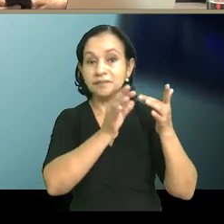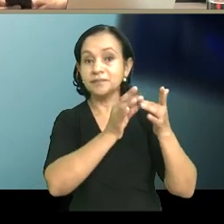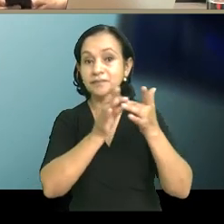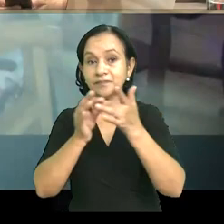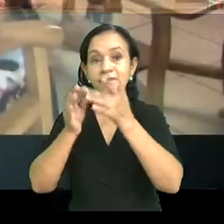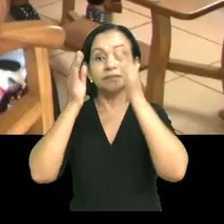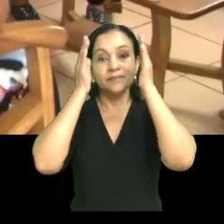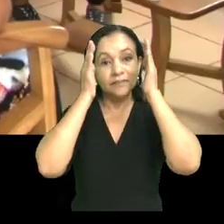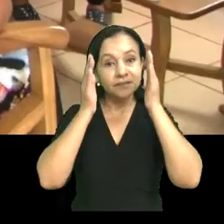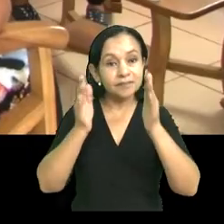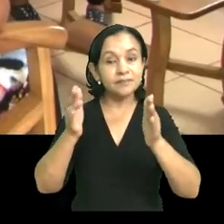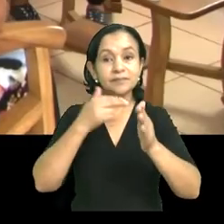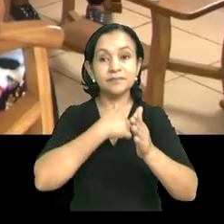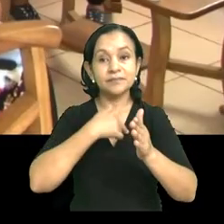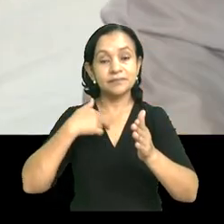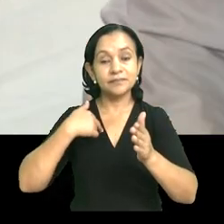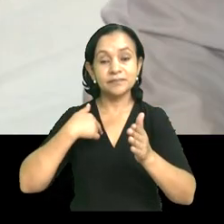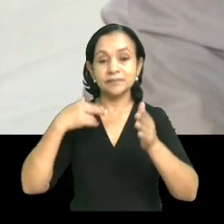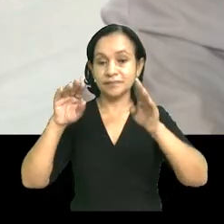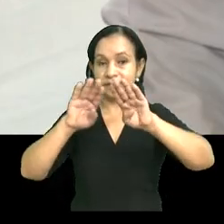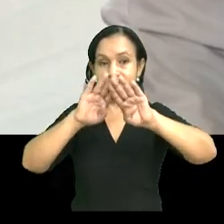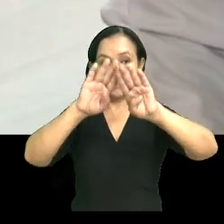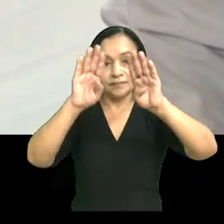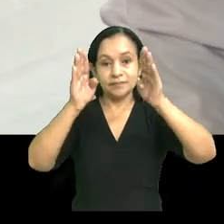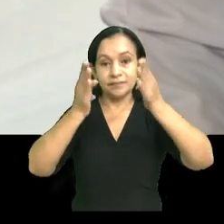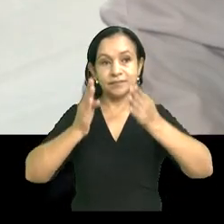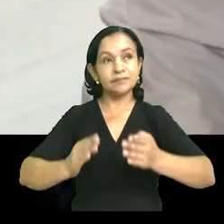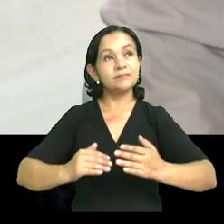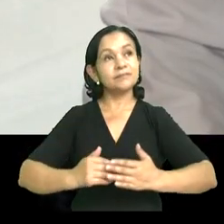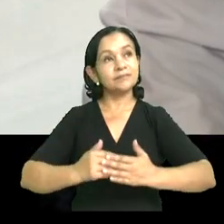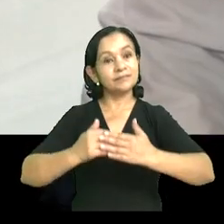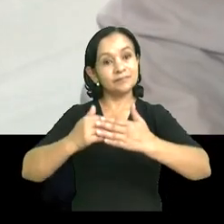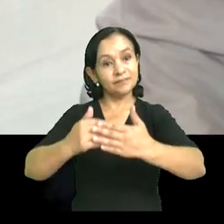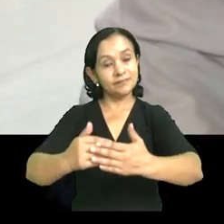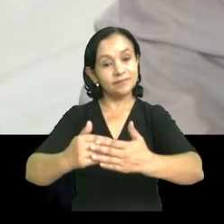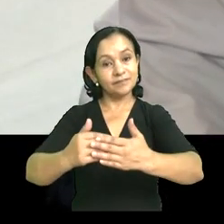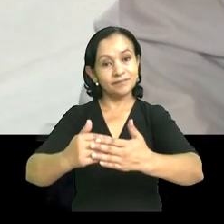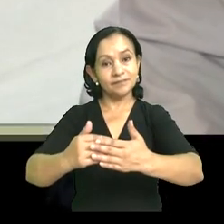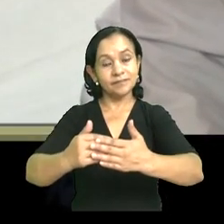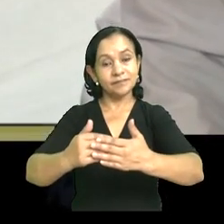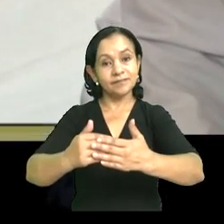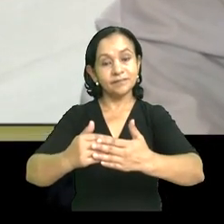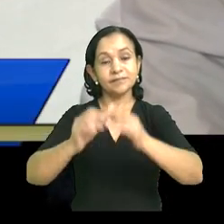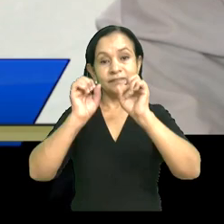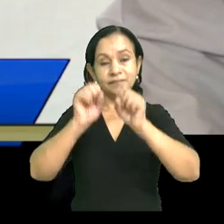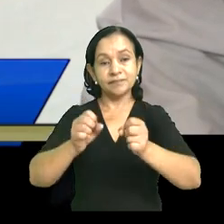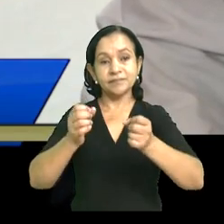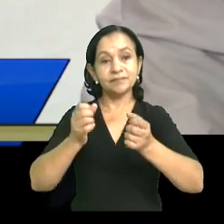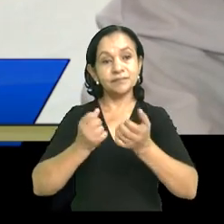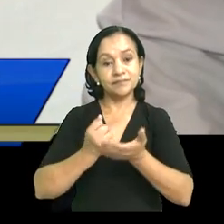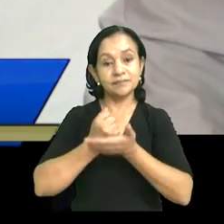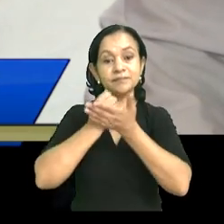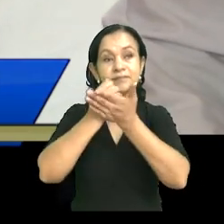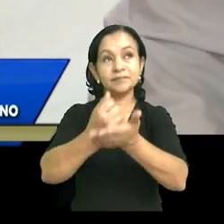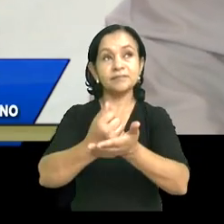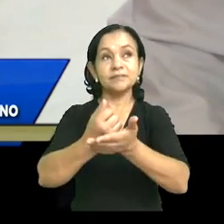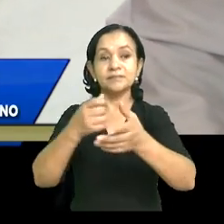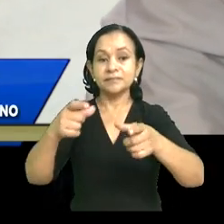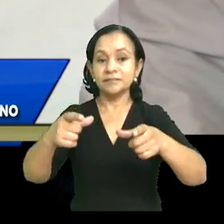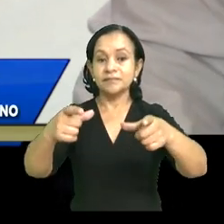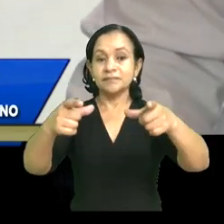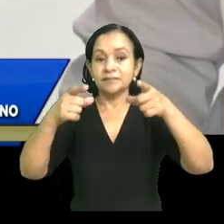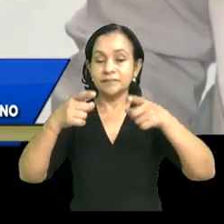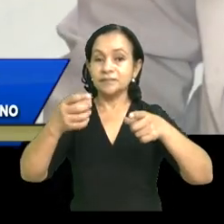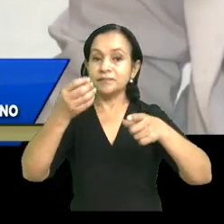especial que se le da a nuestras mujeres embarazadas, y se les brinda una alimentación